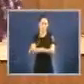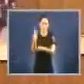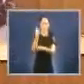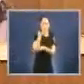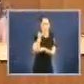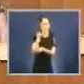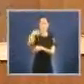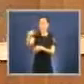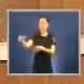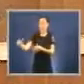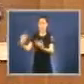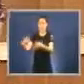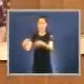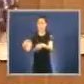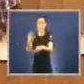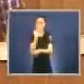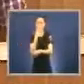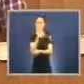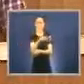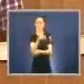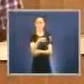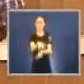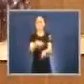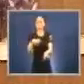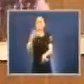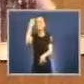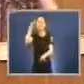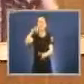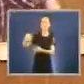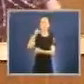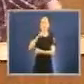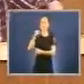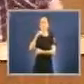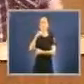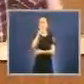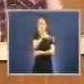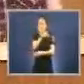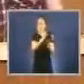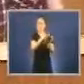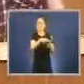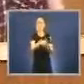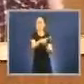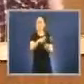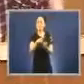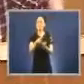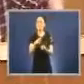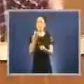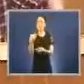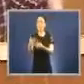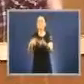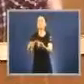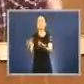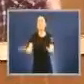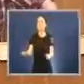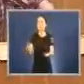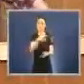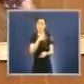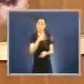os pensionistas, a xente do común. A maioría sabe o que significou nos últimos anos a aplicación desa política fiscal. Sí, señor